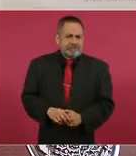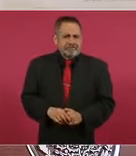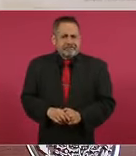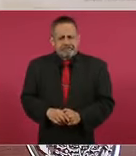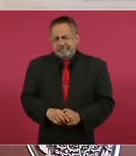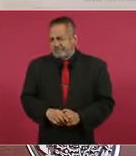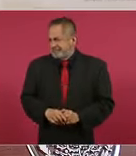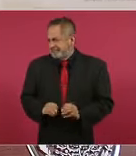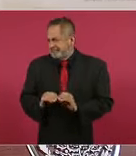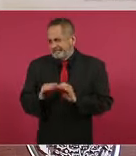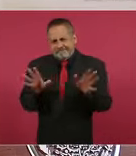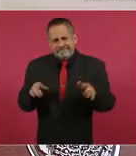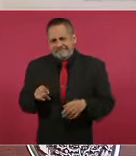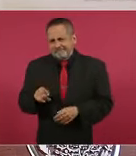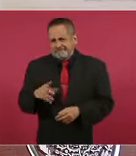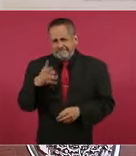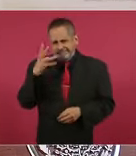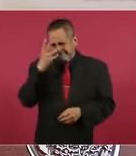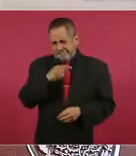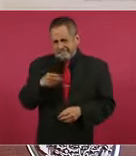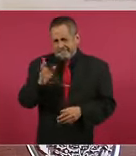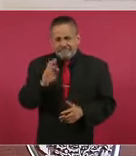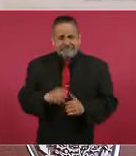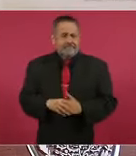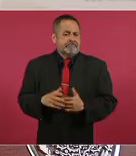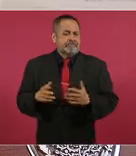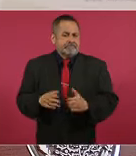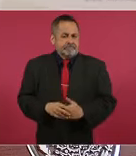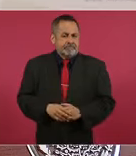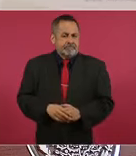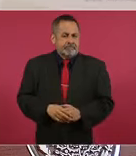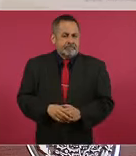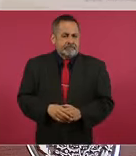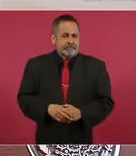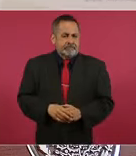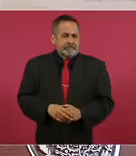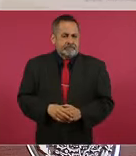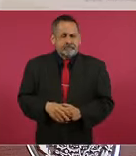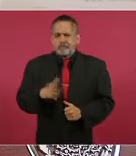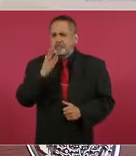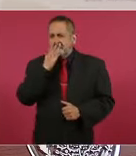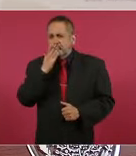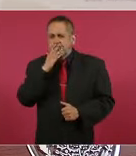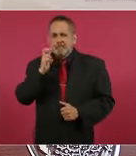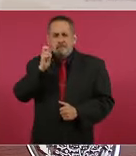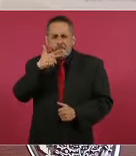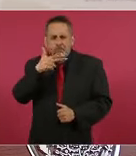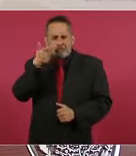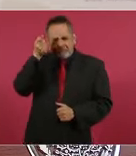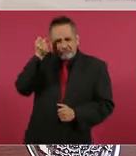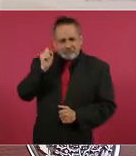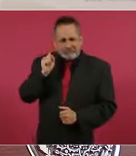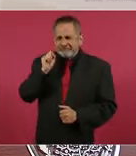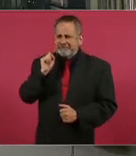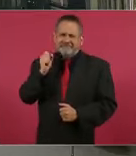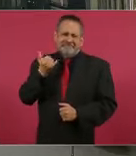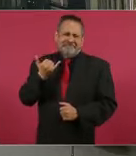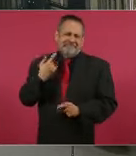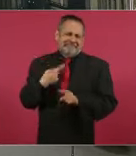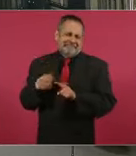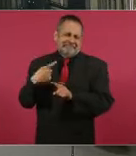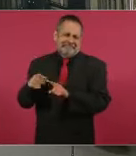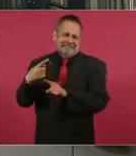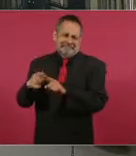ni hablar, ya. Bueno, y Sonora, y Chihuahua, y Sinaloa, y